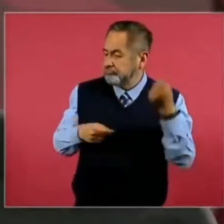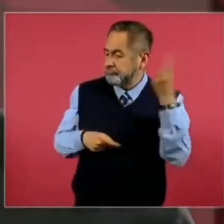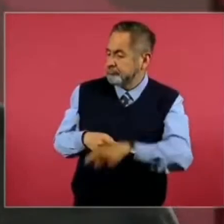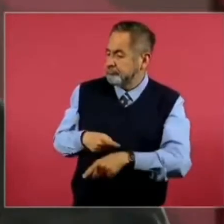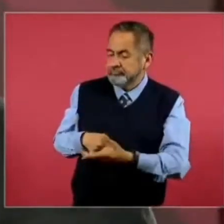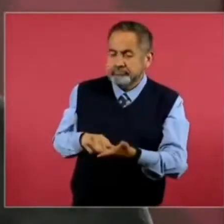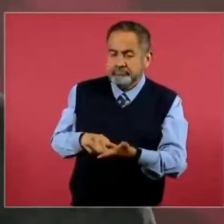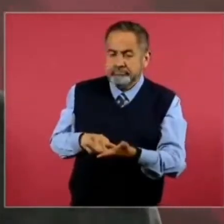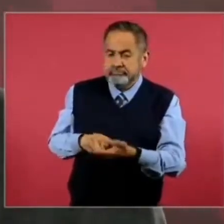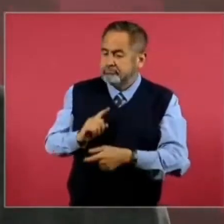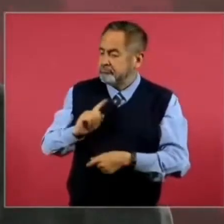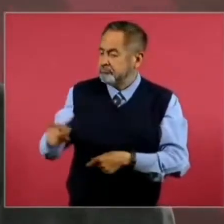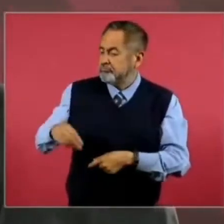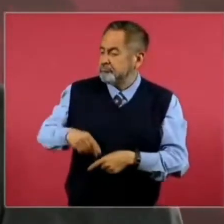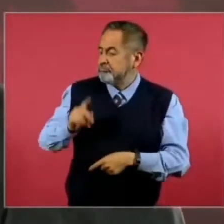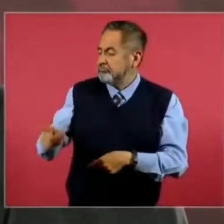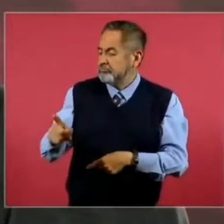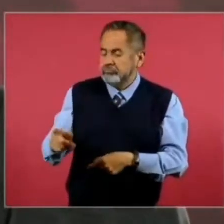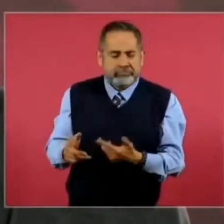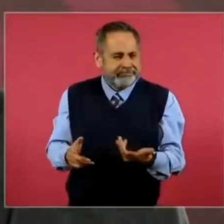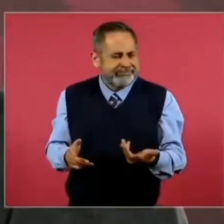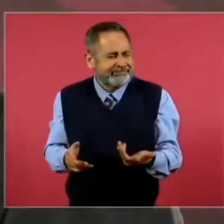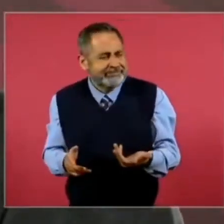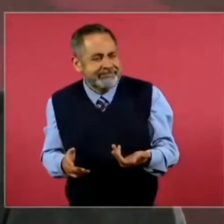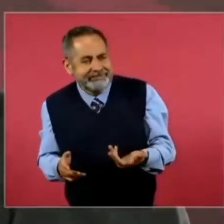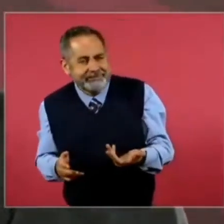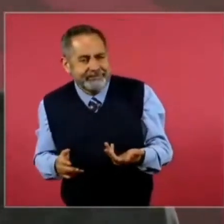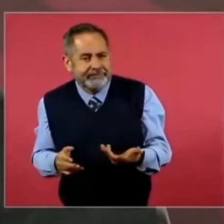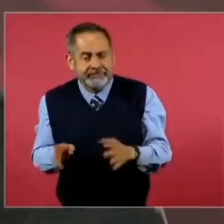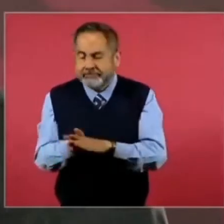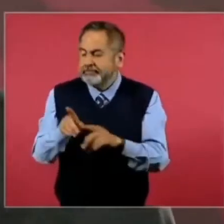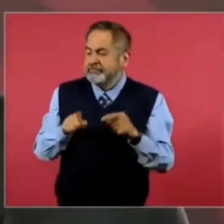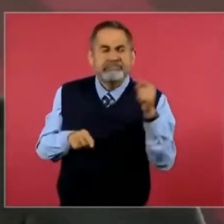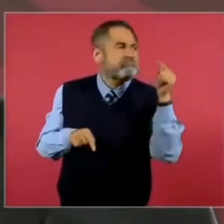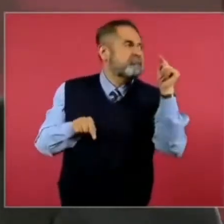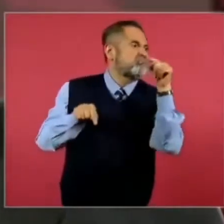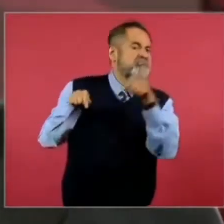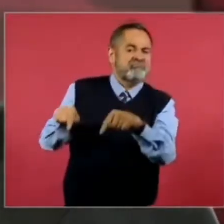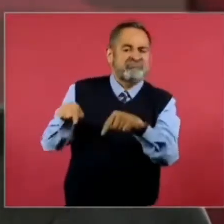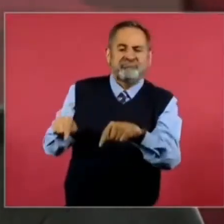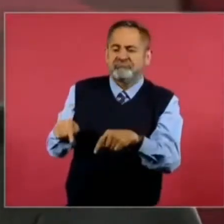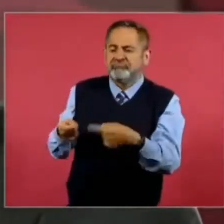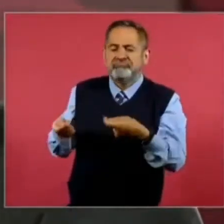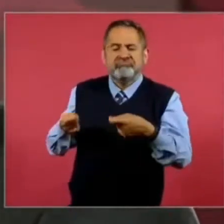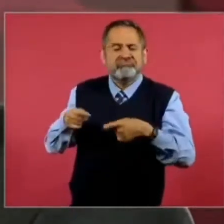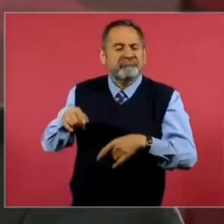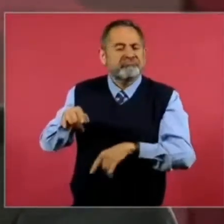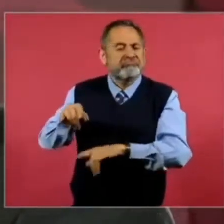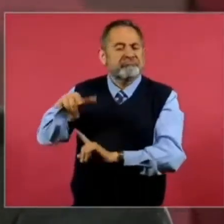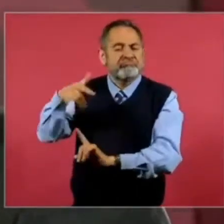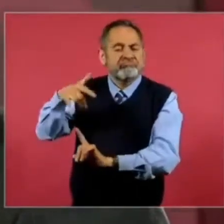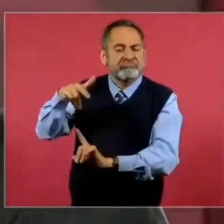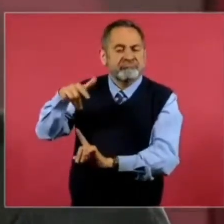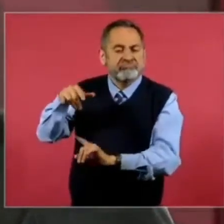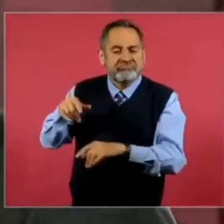en la silla de los acusados y convertirlo en un pelele, en un títere,